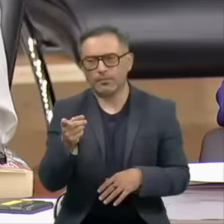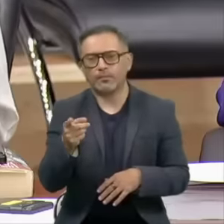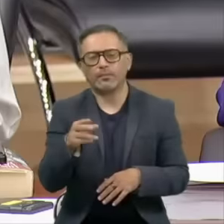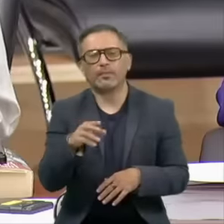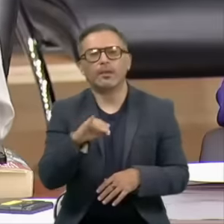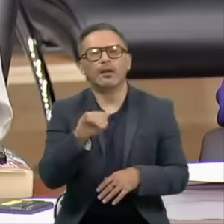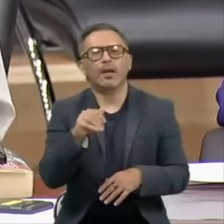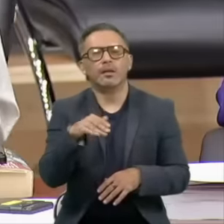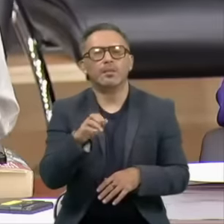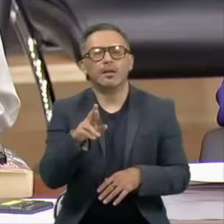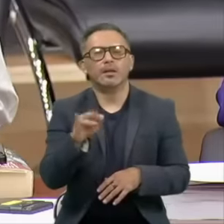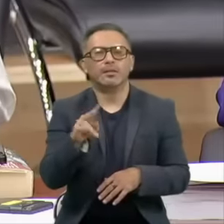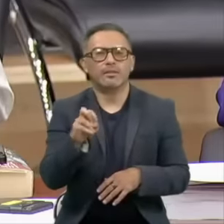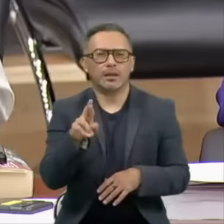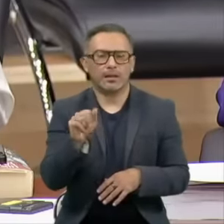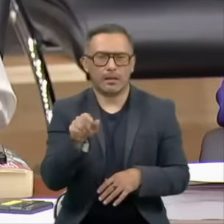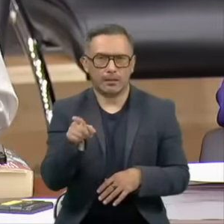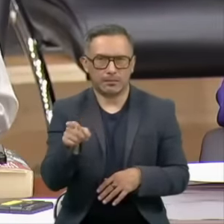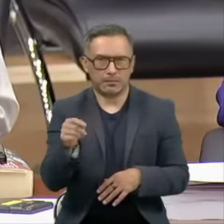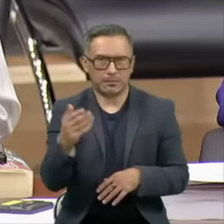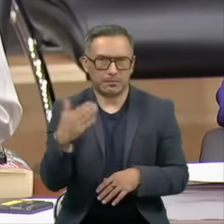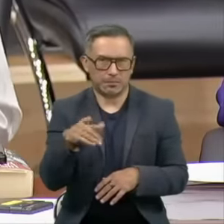Rivera, Jaime Rivera no ha hablado, puede contestar,